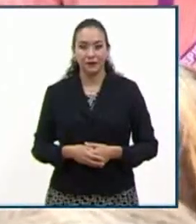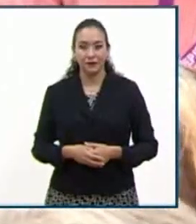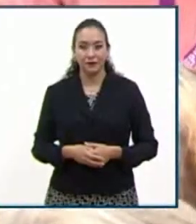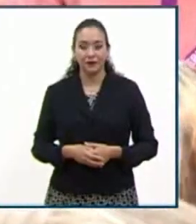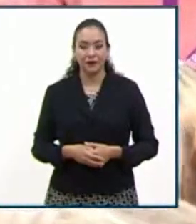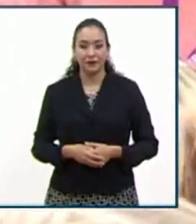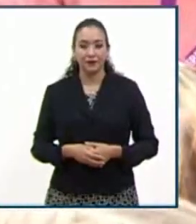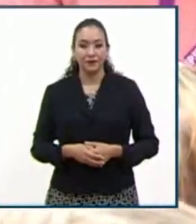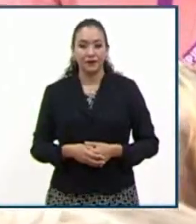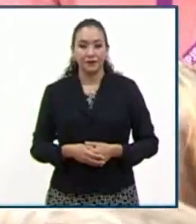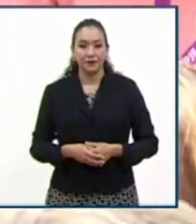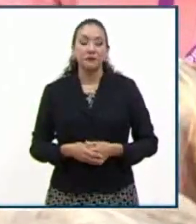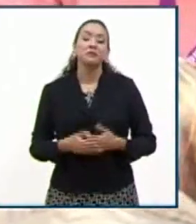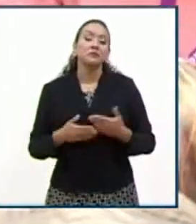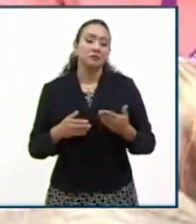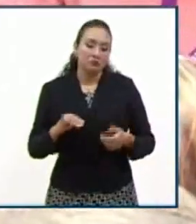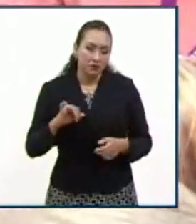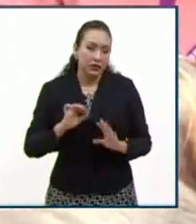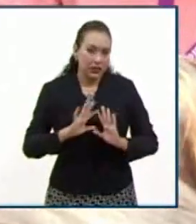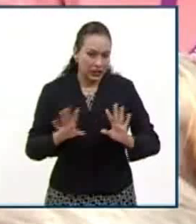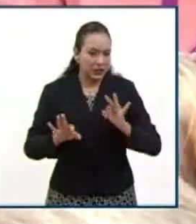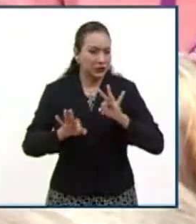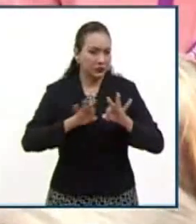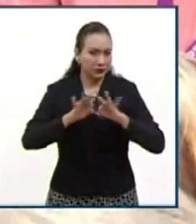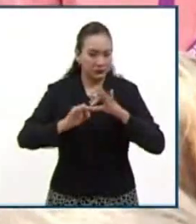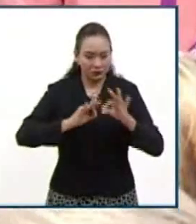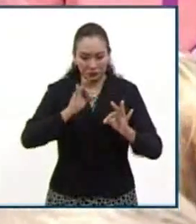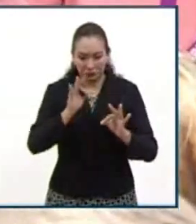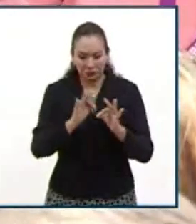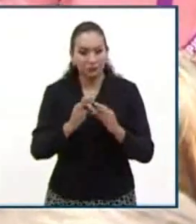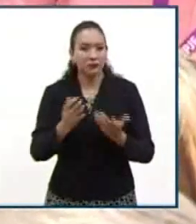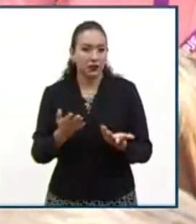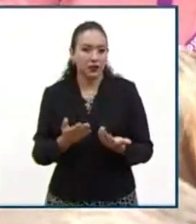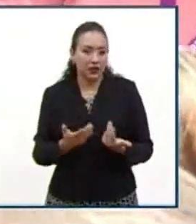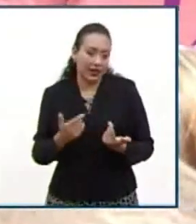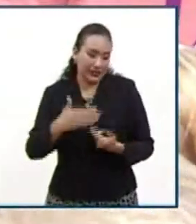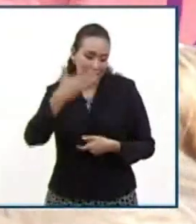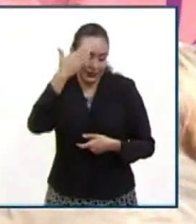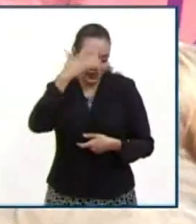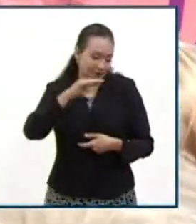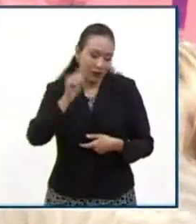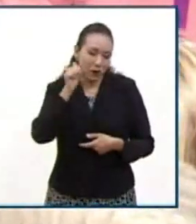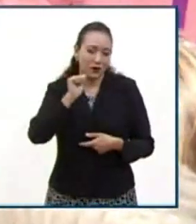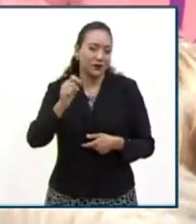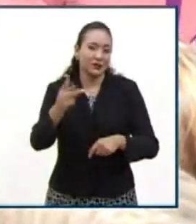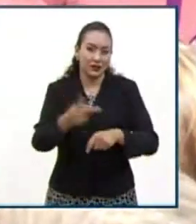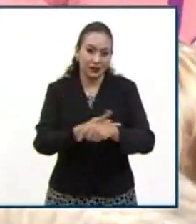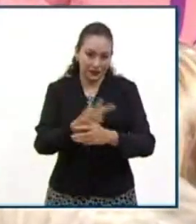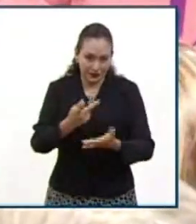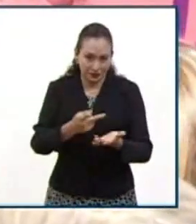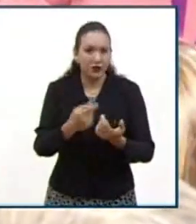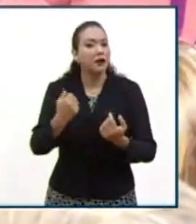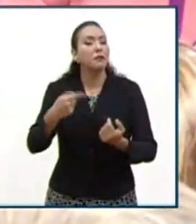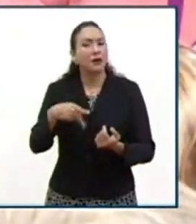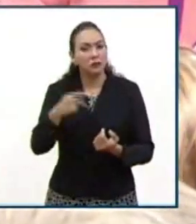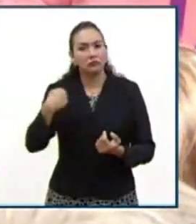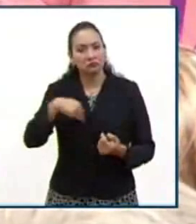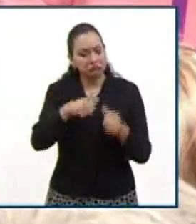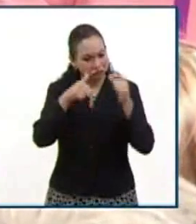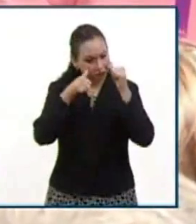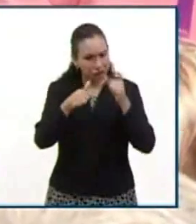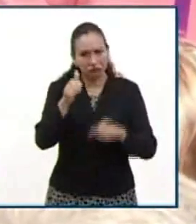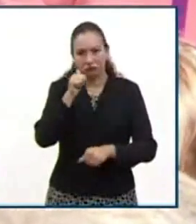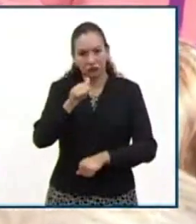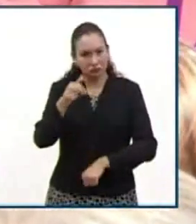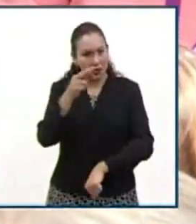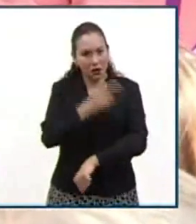Pues digamos algo esperado, conforme a lo que estábamos previendo y de una manera